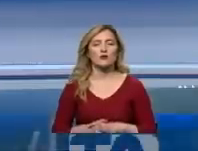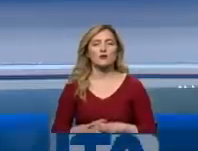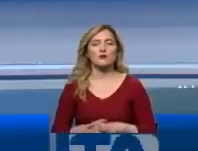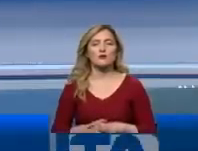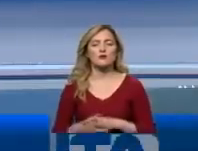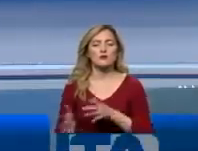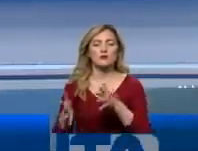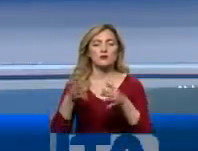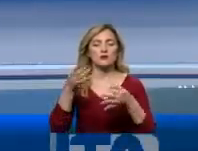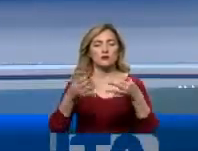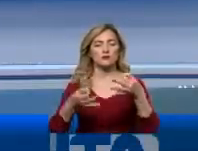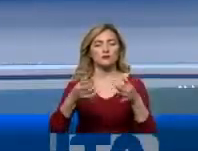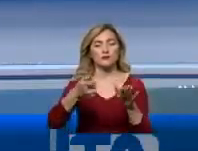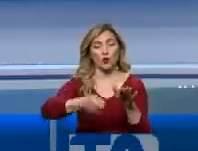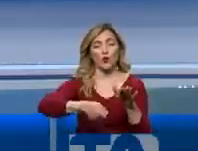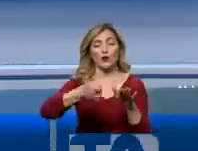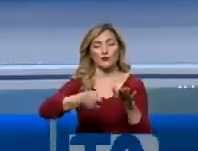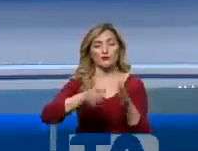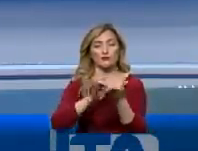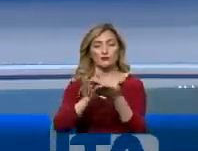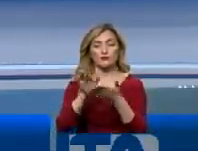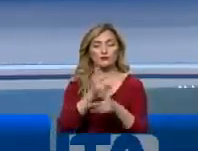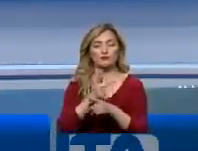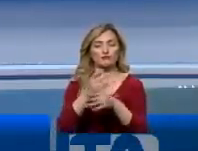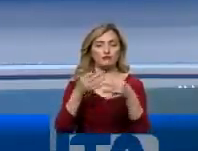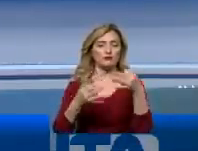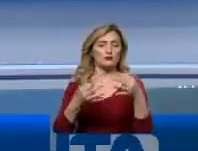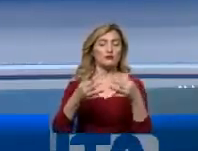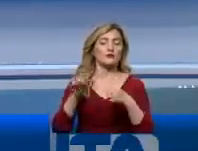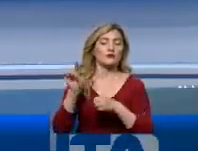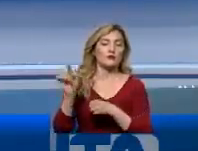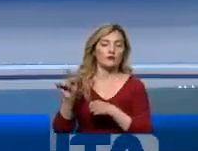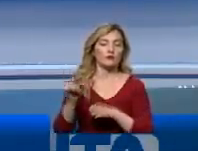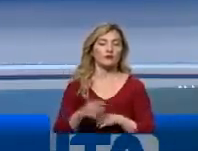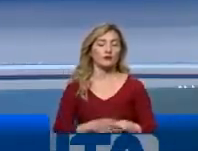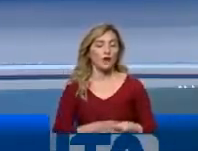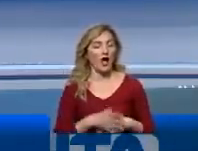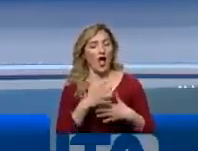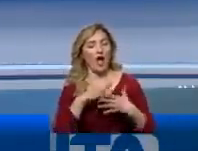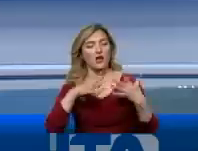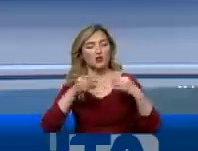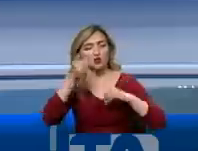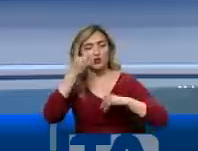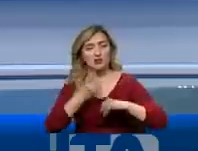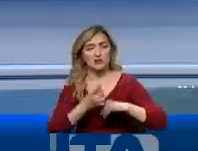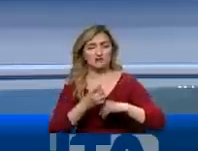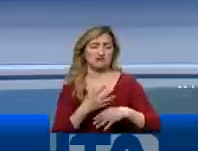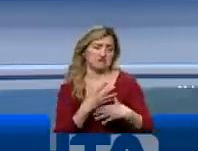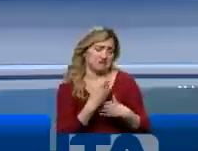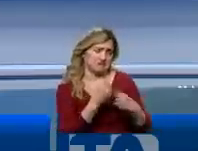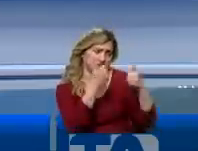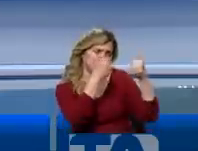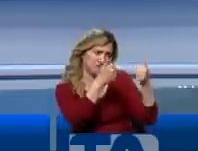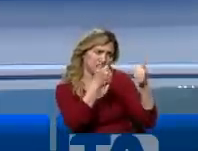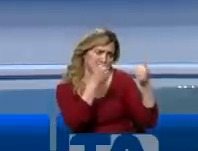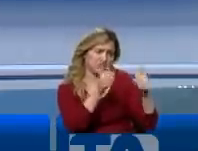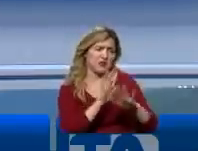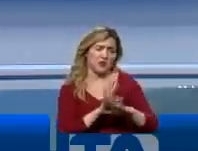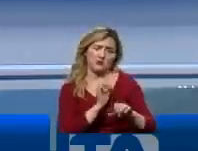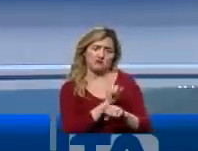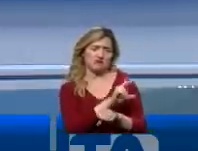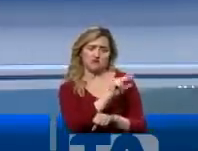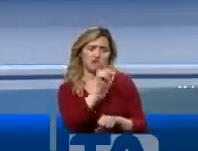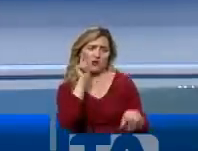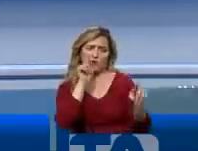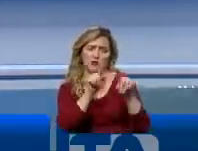jueces de la Corte Nacional de Justicia destituidos por el Consejo de la Judicatura acatan la resolución, aun cuando rechazan las motivaciones de la queja